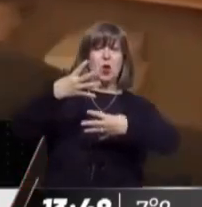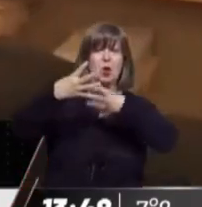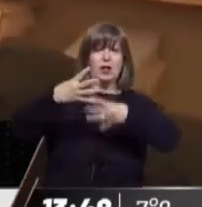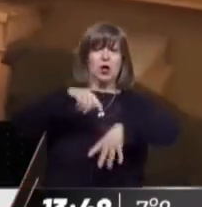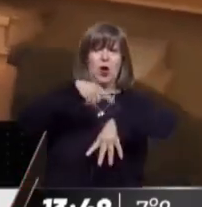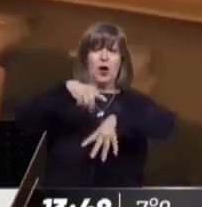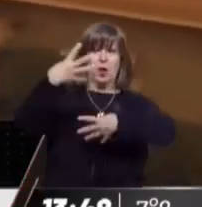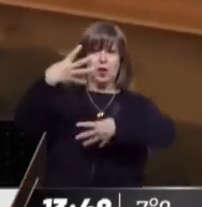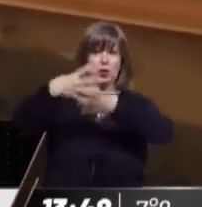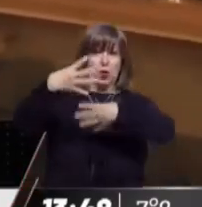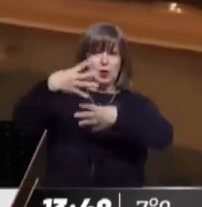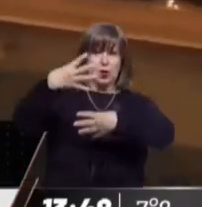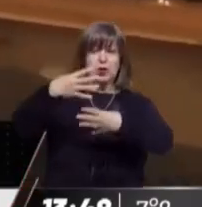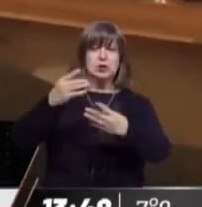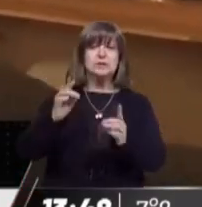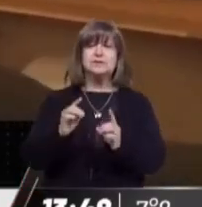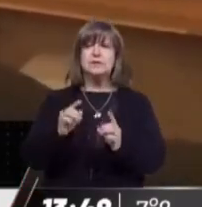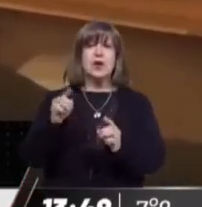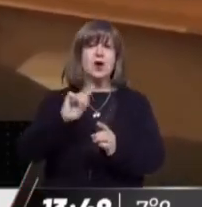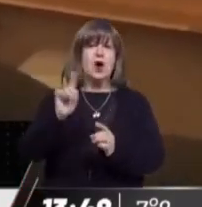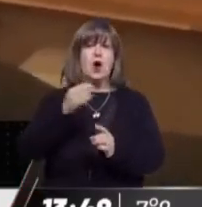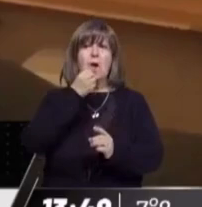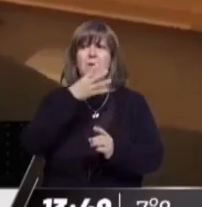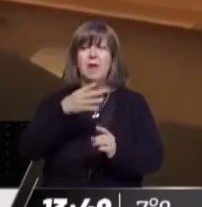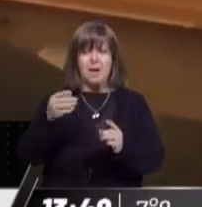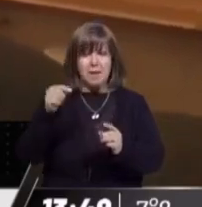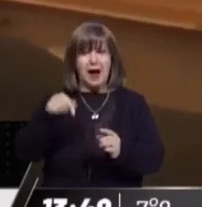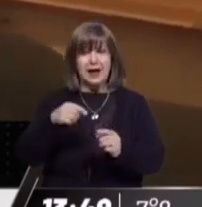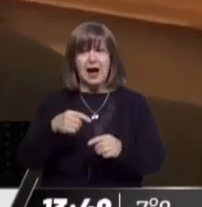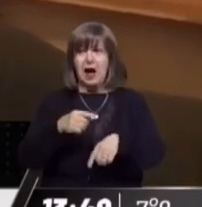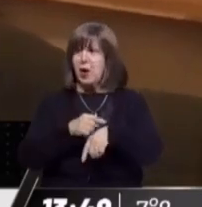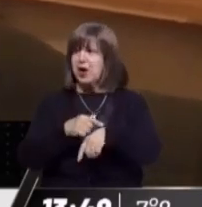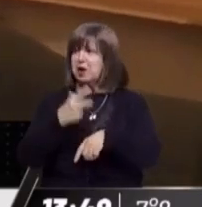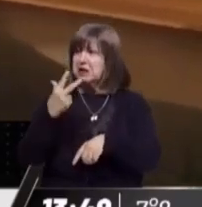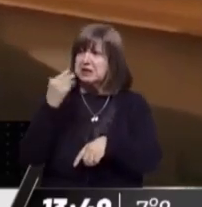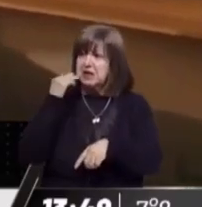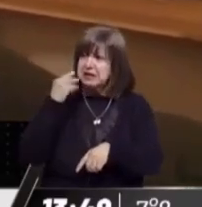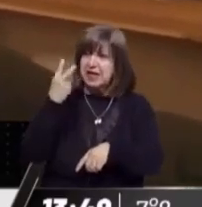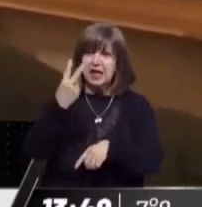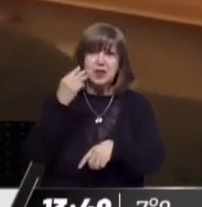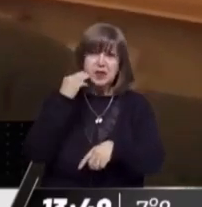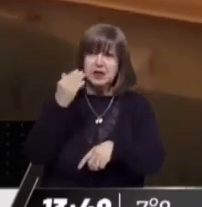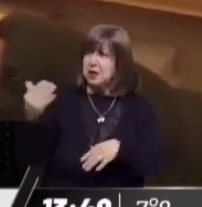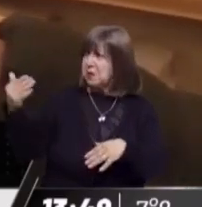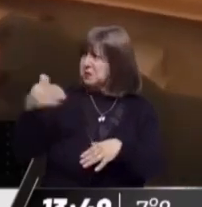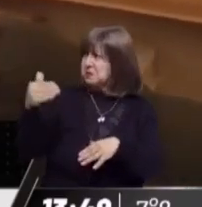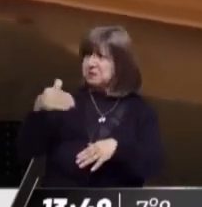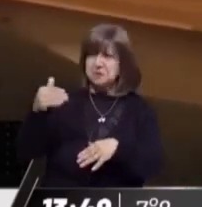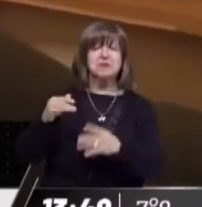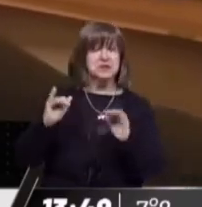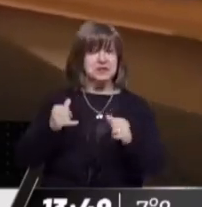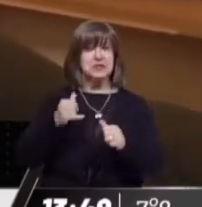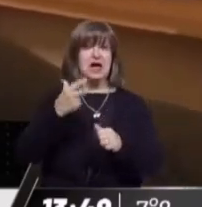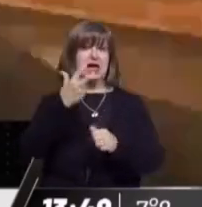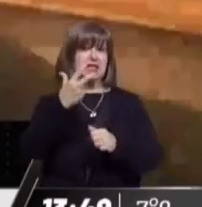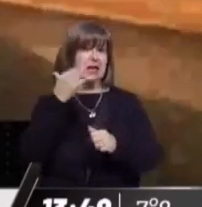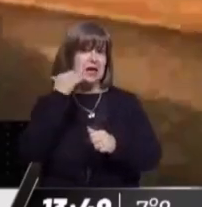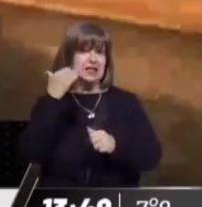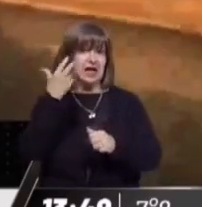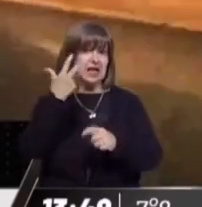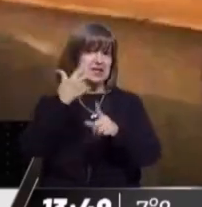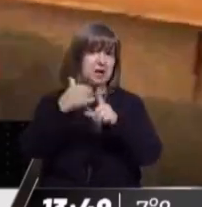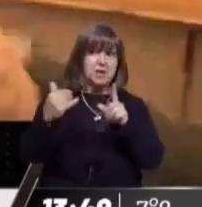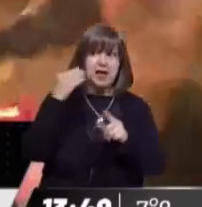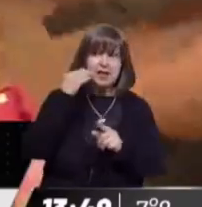corrido Y que ahora Bueno hay bastante gente en la siesta antes no no se veía mucha gente en la siesta Pero ahora con el extendido viene gente en la siesta que antes no